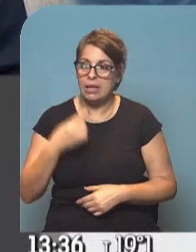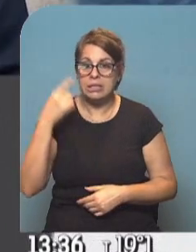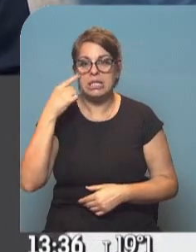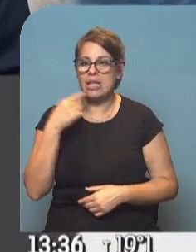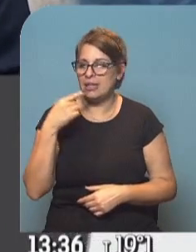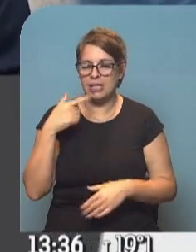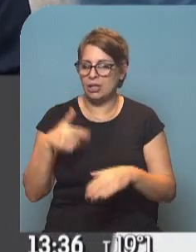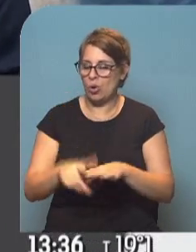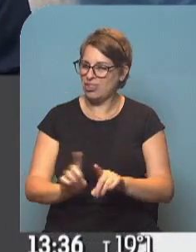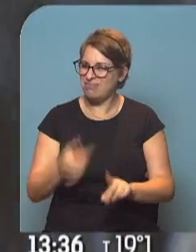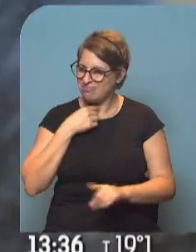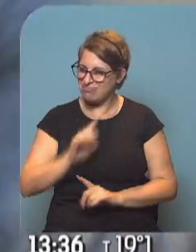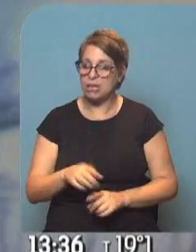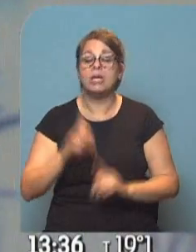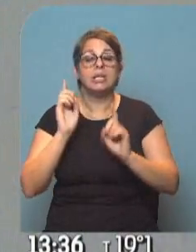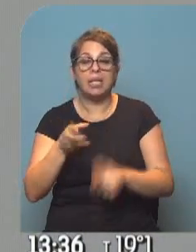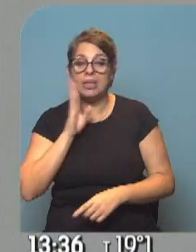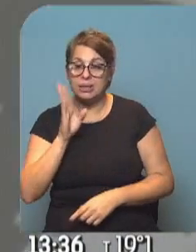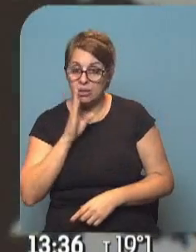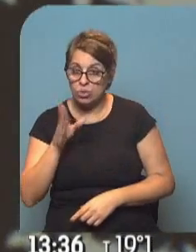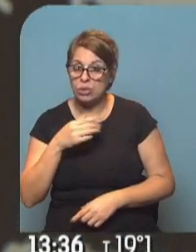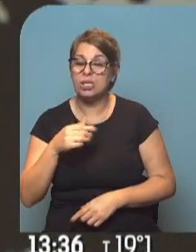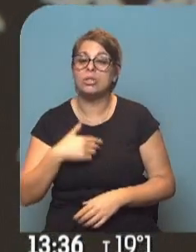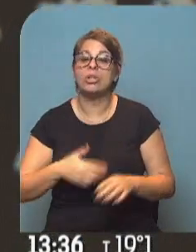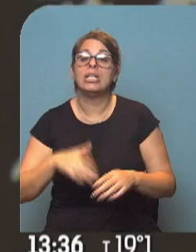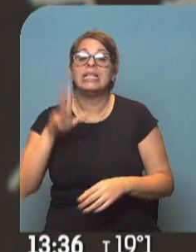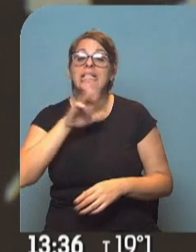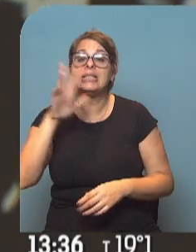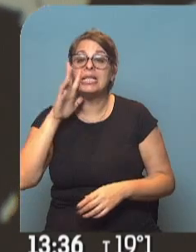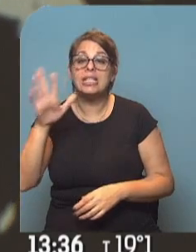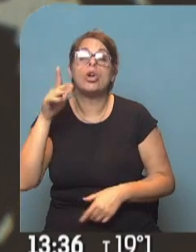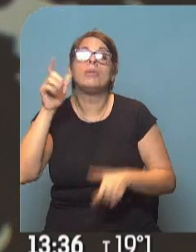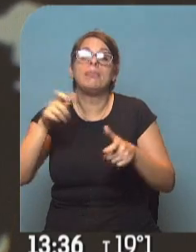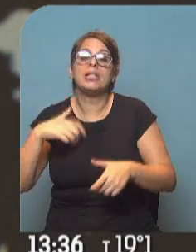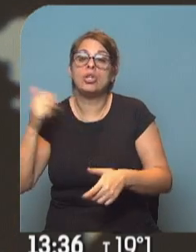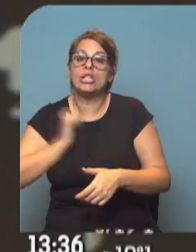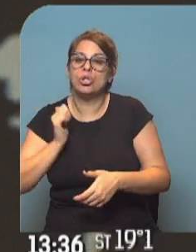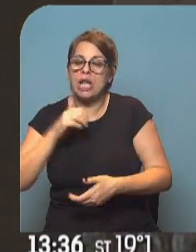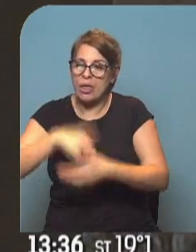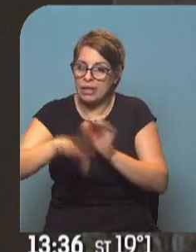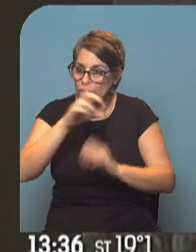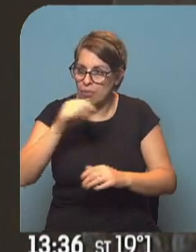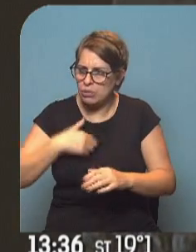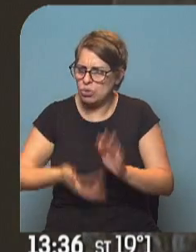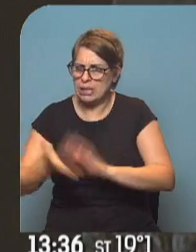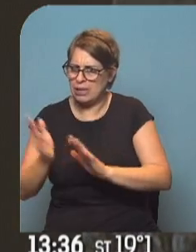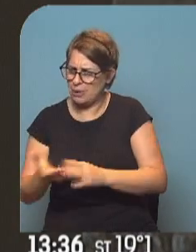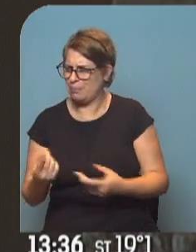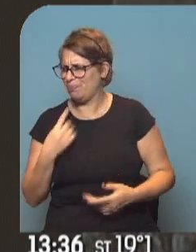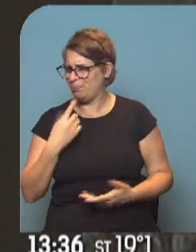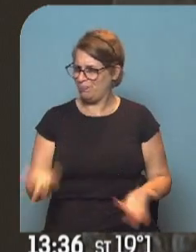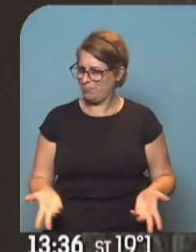hasta acá llegamos, ¿no? Pero además Estados Unidos está dispuesto a sacar los 35.000 hombres que tiene en la península. También, y otro factor que es